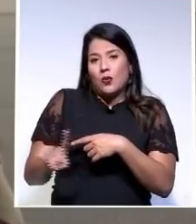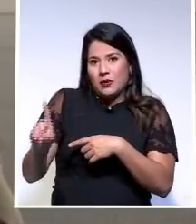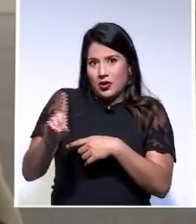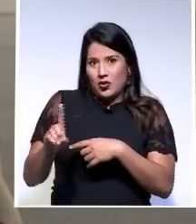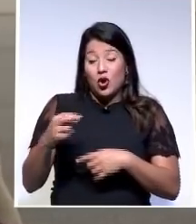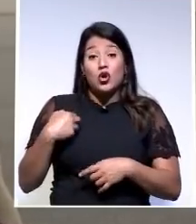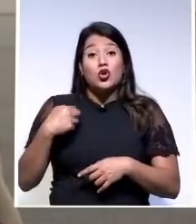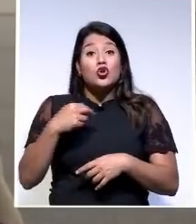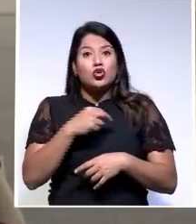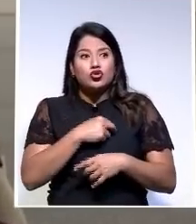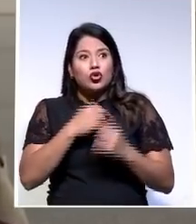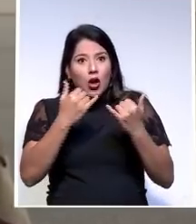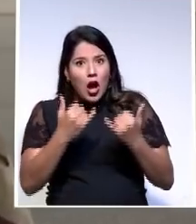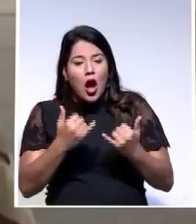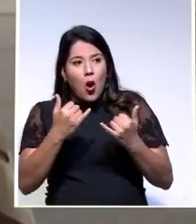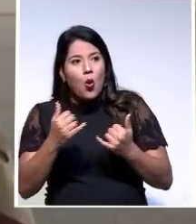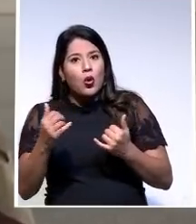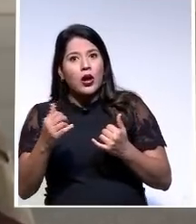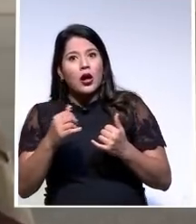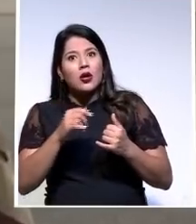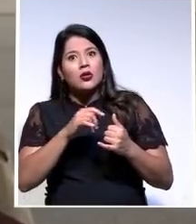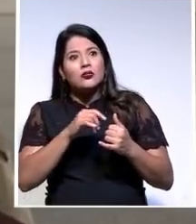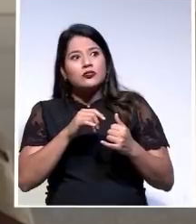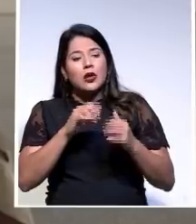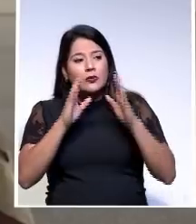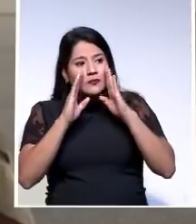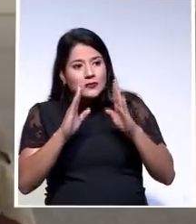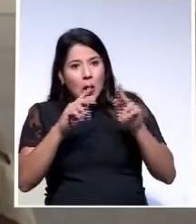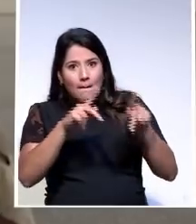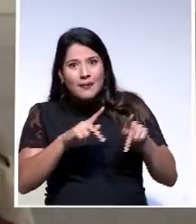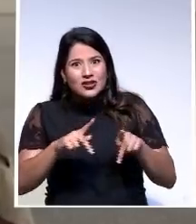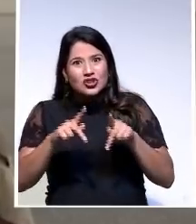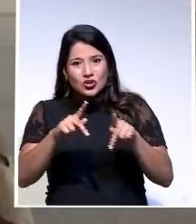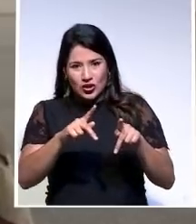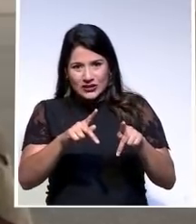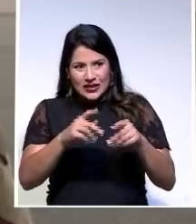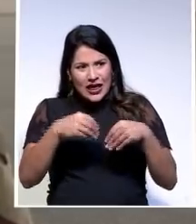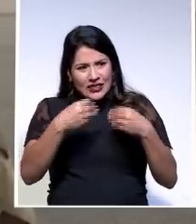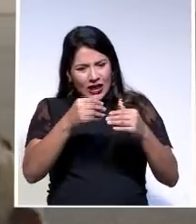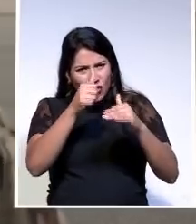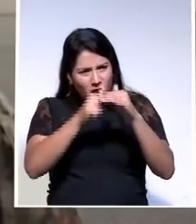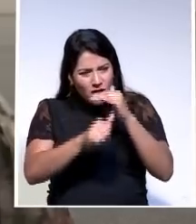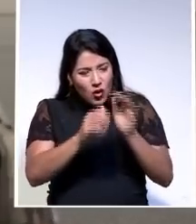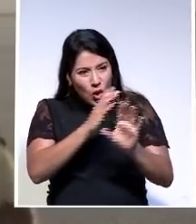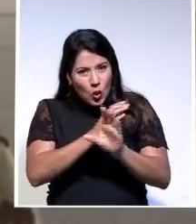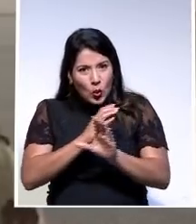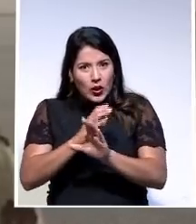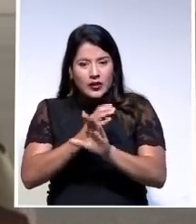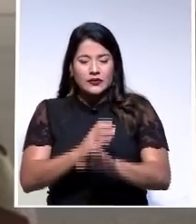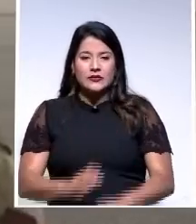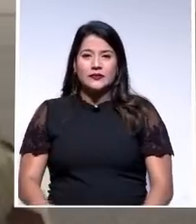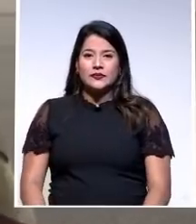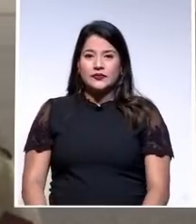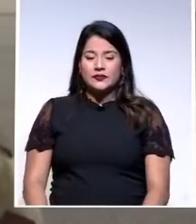Estamos trayendo a los evacuados y nuevamente proporcionándoles refugio y cuidándolos, decía.